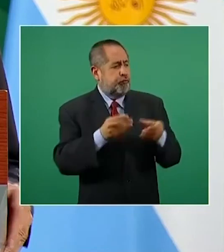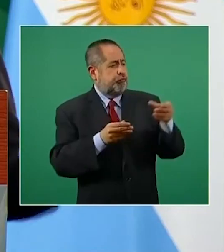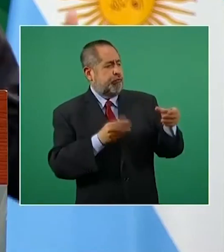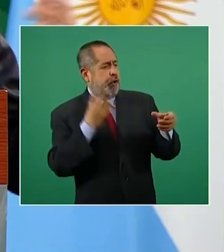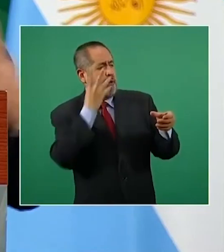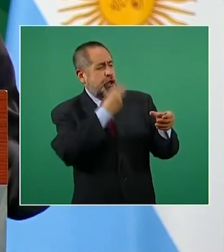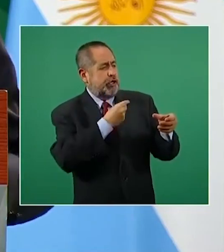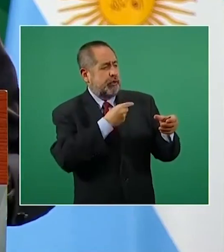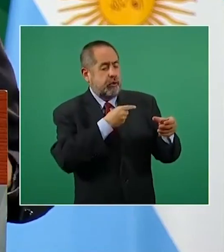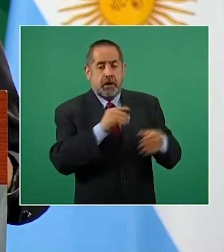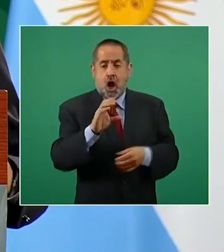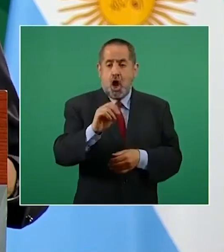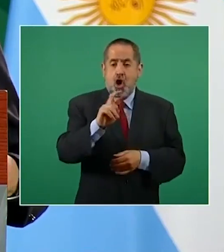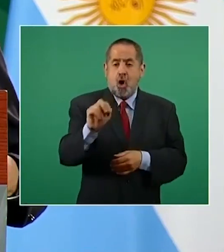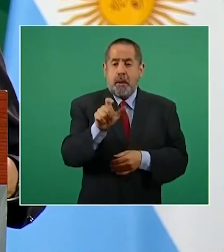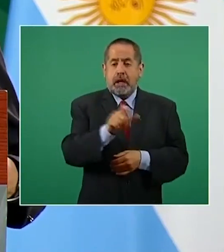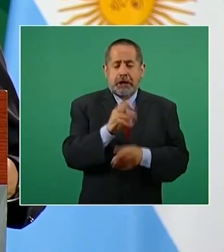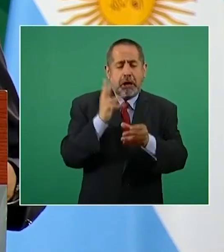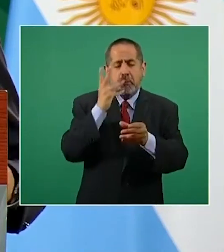y es un acuerdo